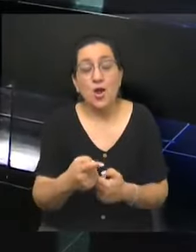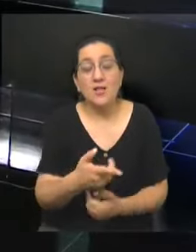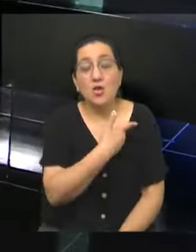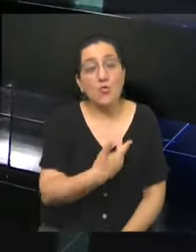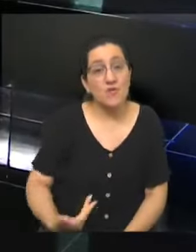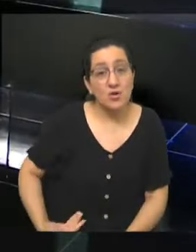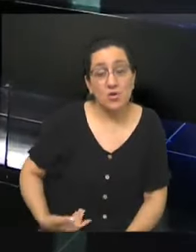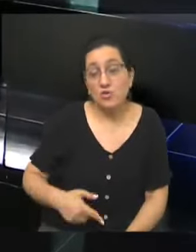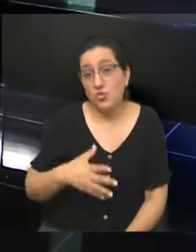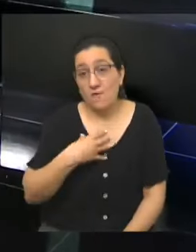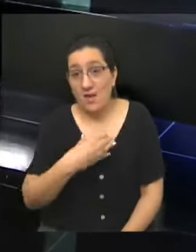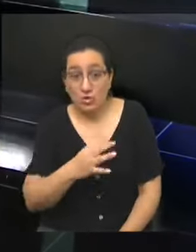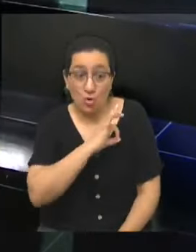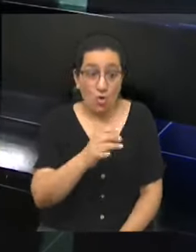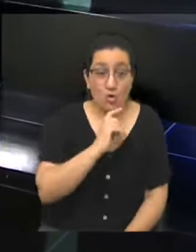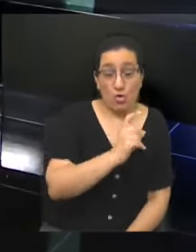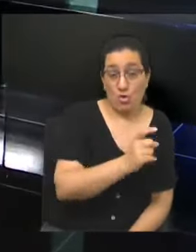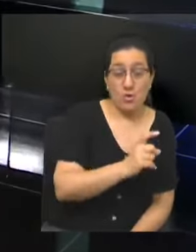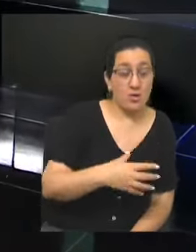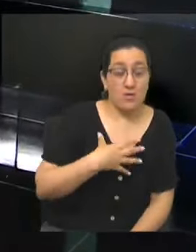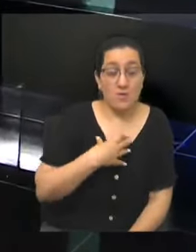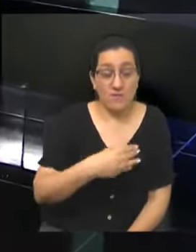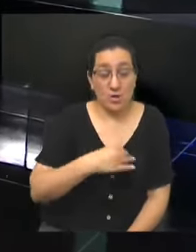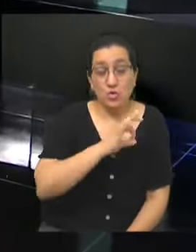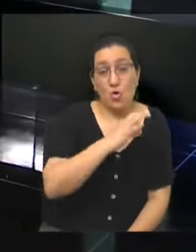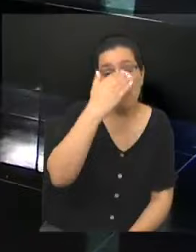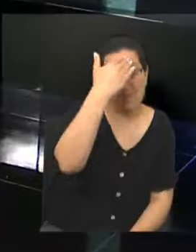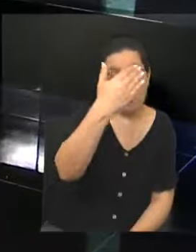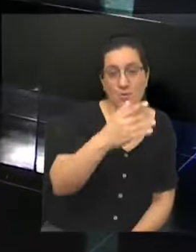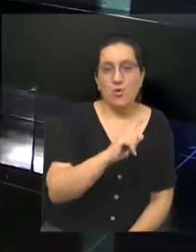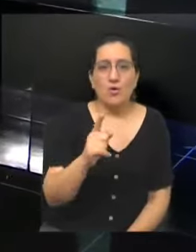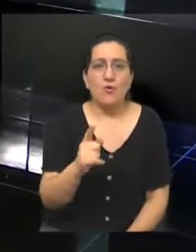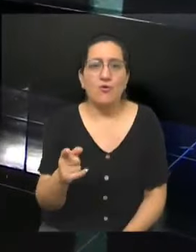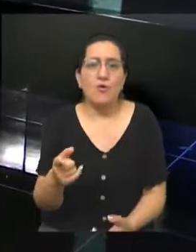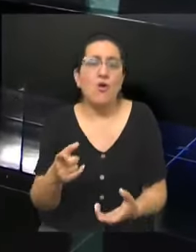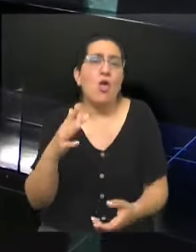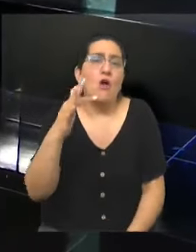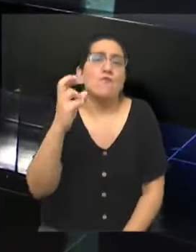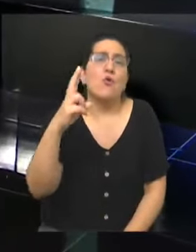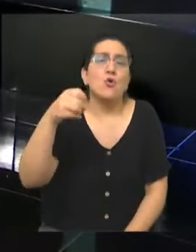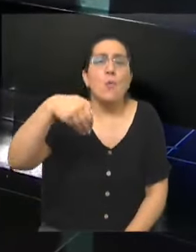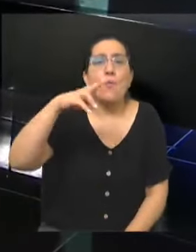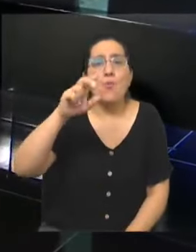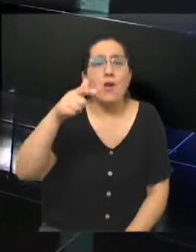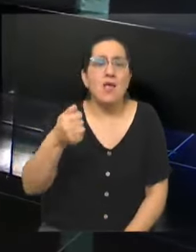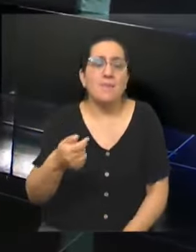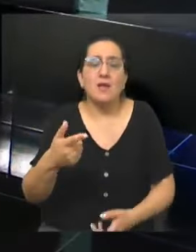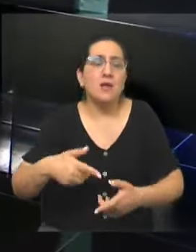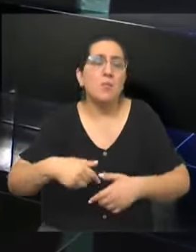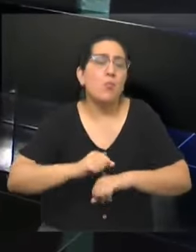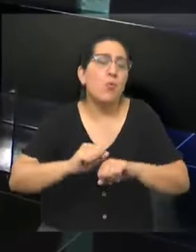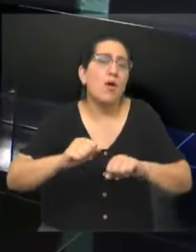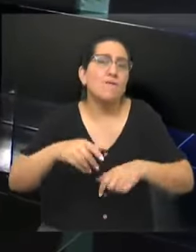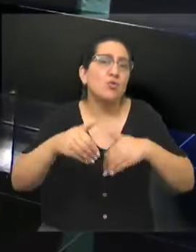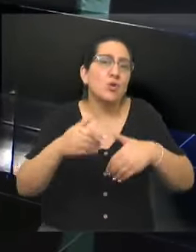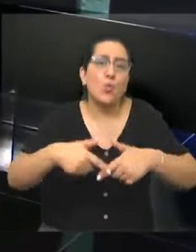el Partido Nacional o el Frente Amplio. Entonces todo esto de, ay no, son fórmulas y sacarle ese contenido para que lo pueda votar cualquiera, no,